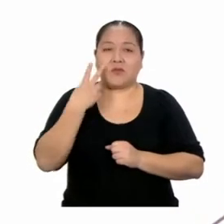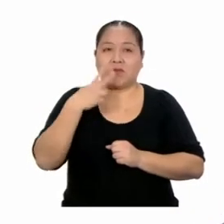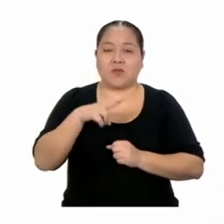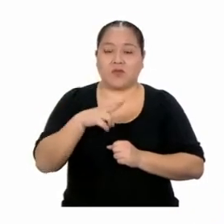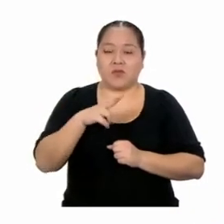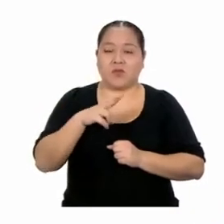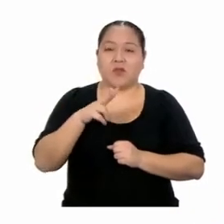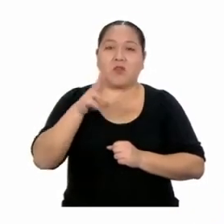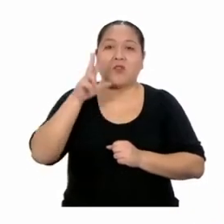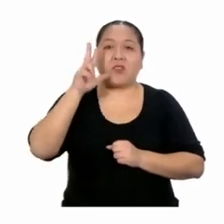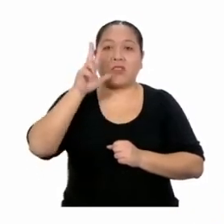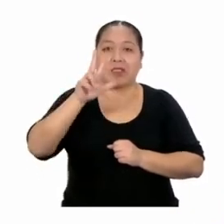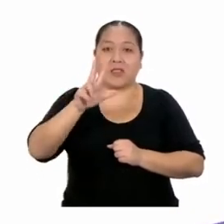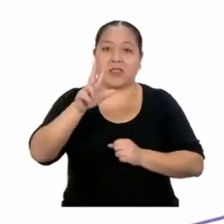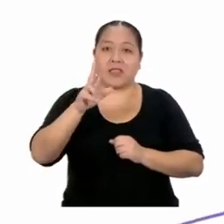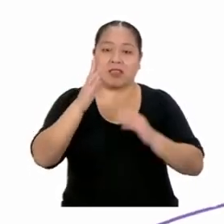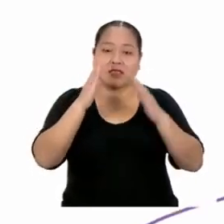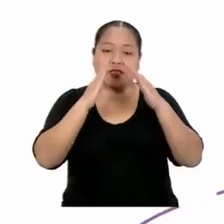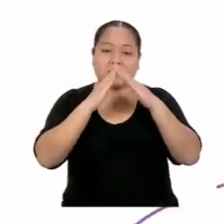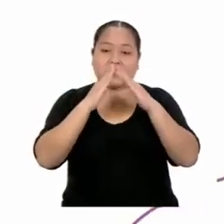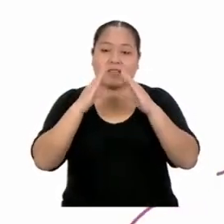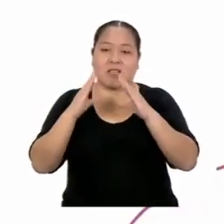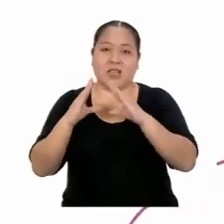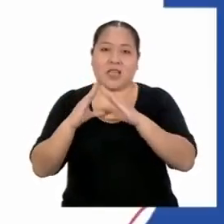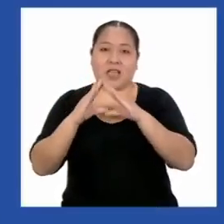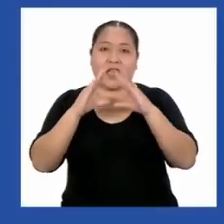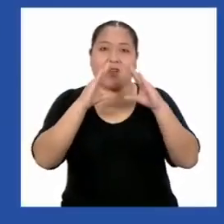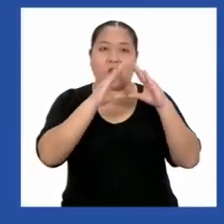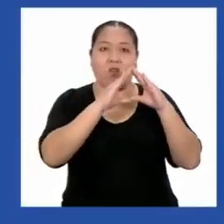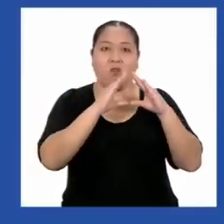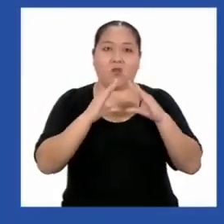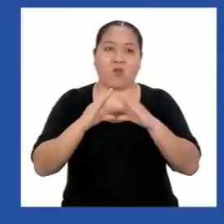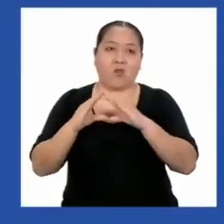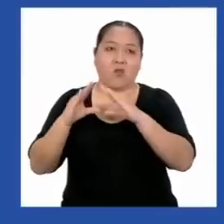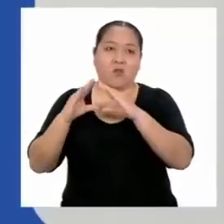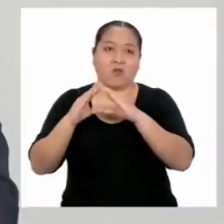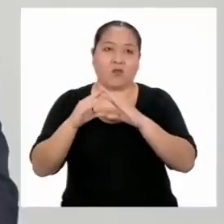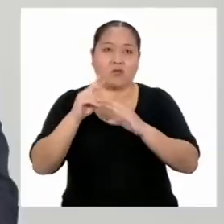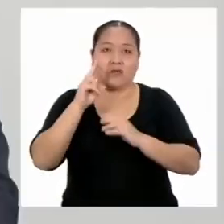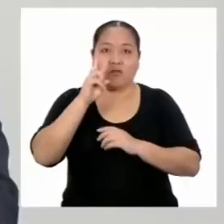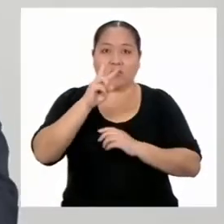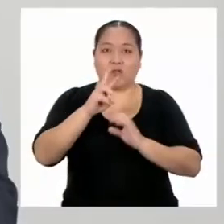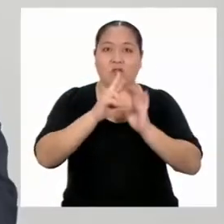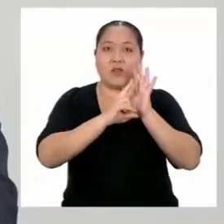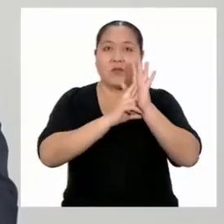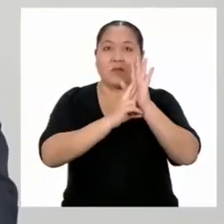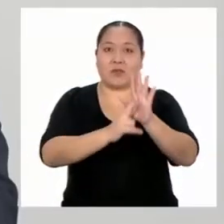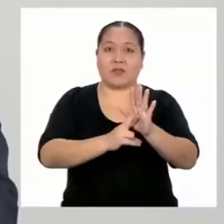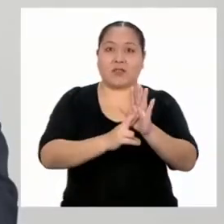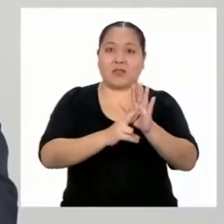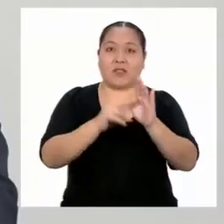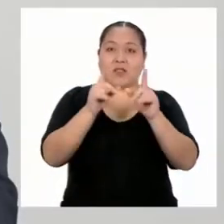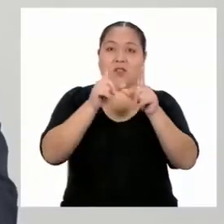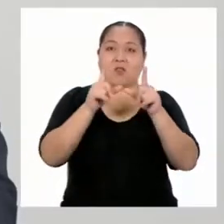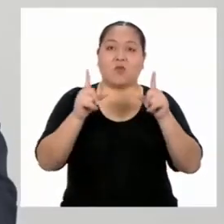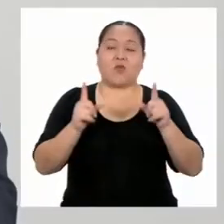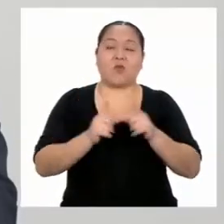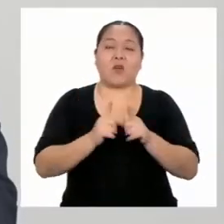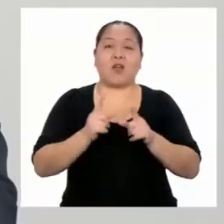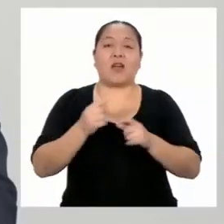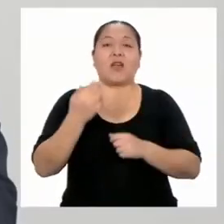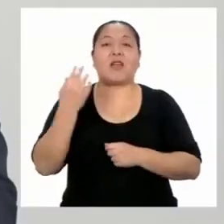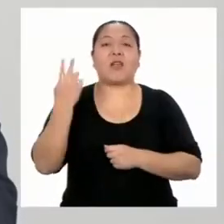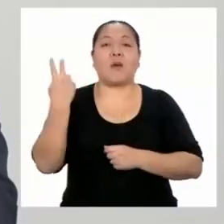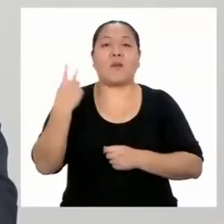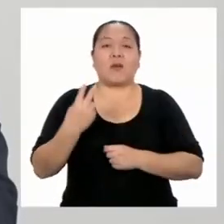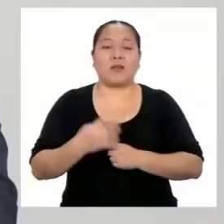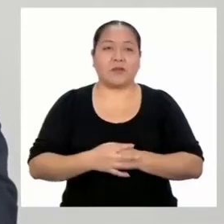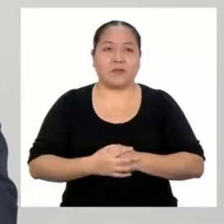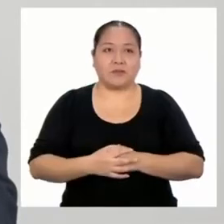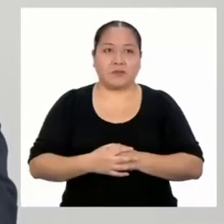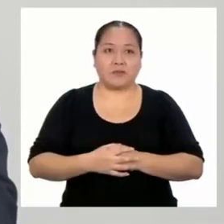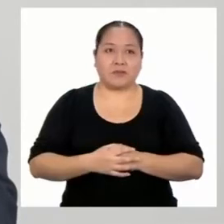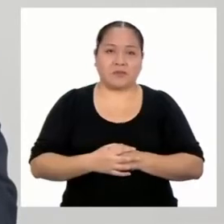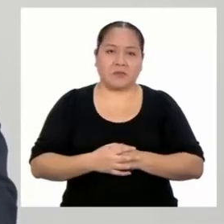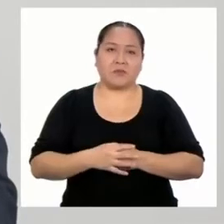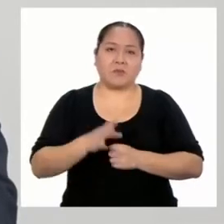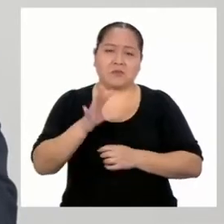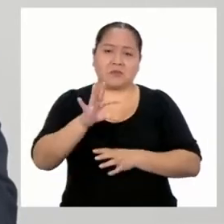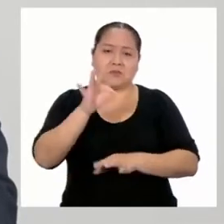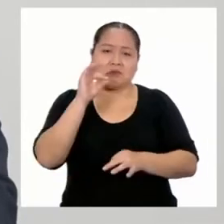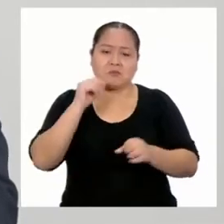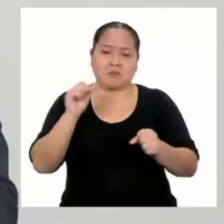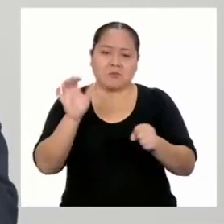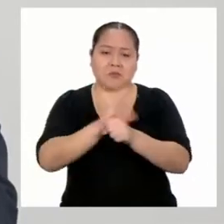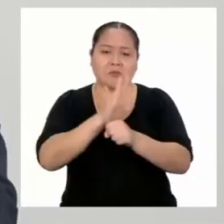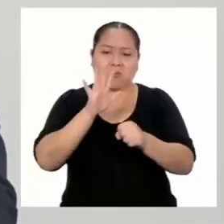3 triángulos. 2 de ellos representan el área verde. Entonces, primero puedes hallar el área total del